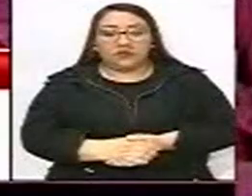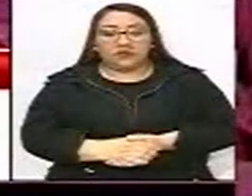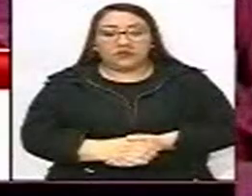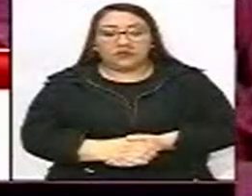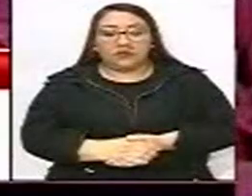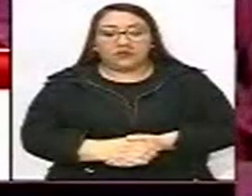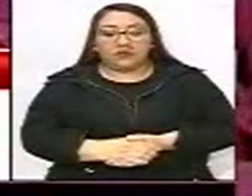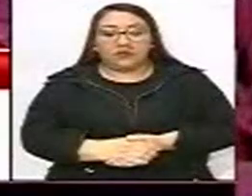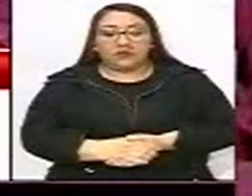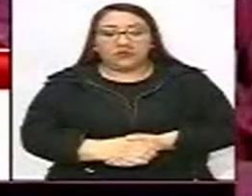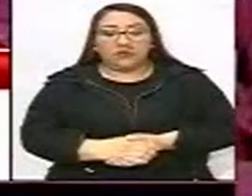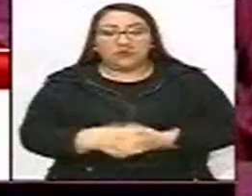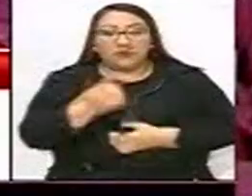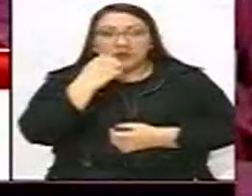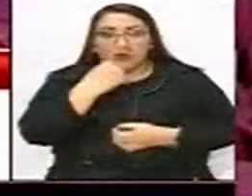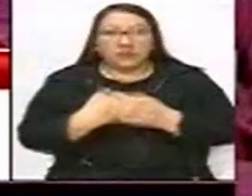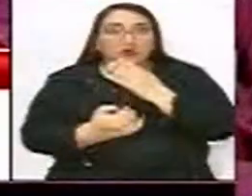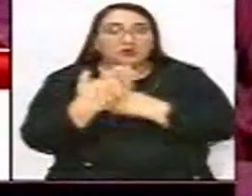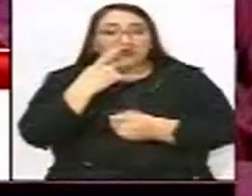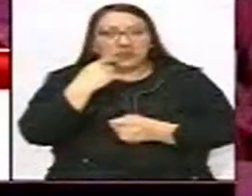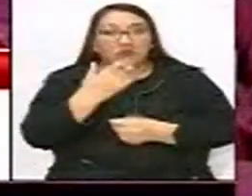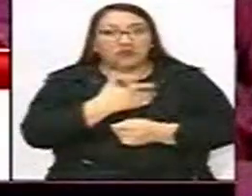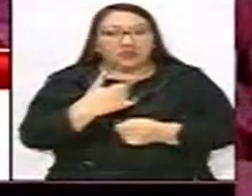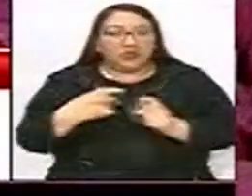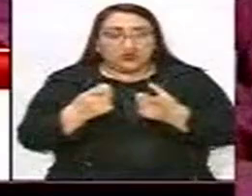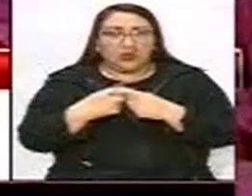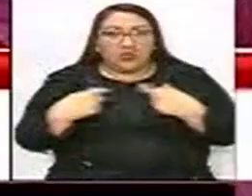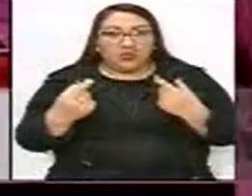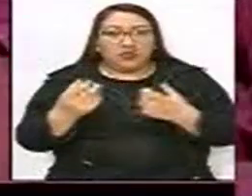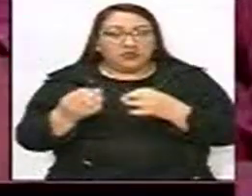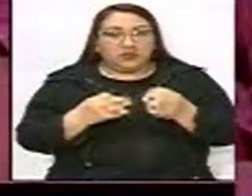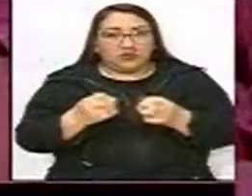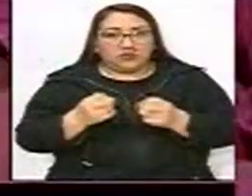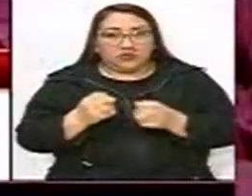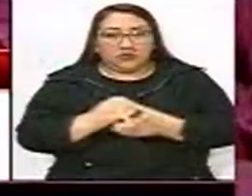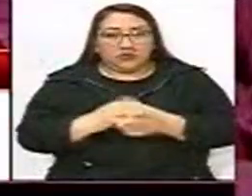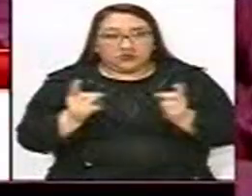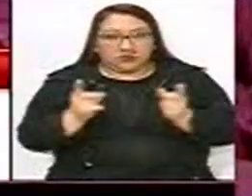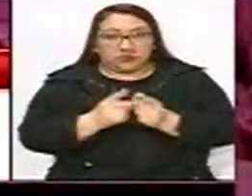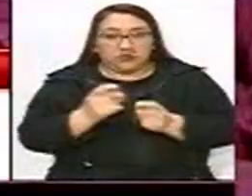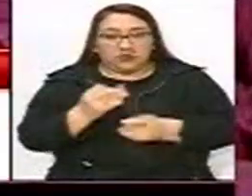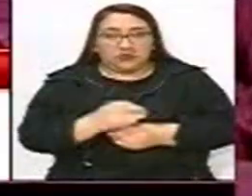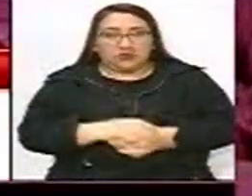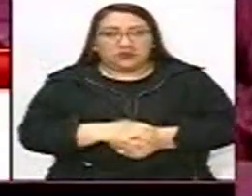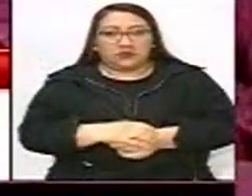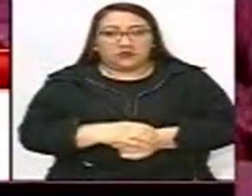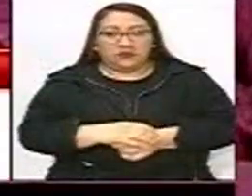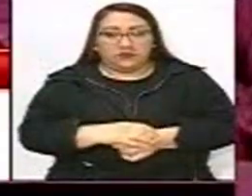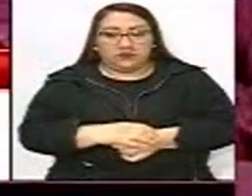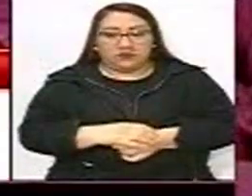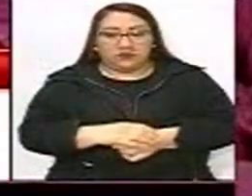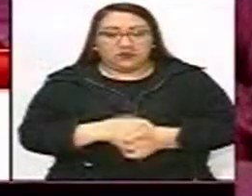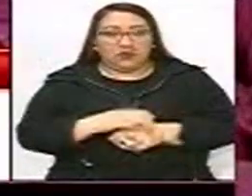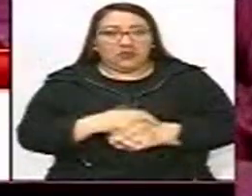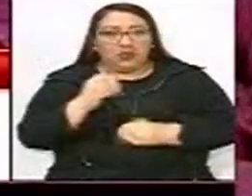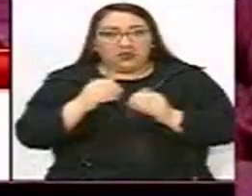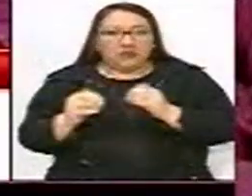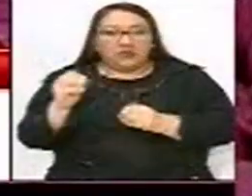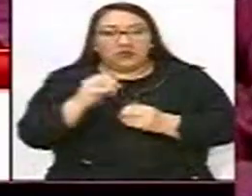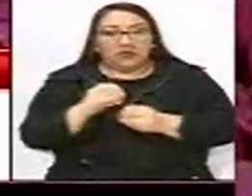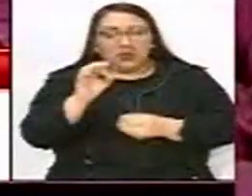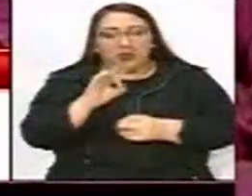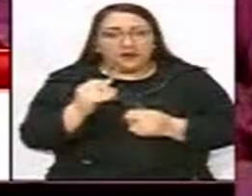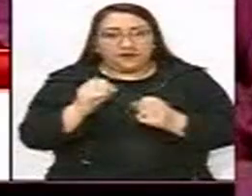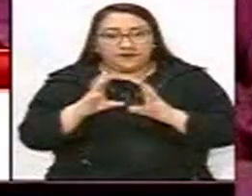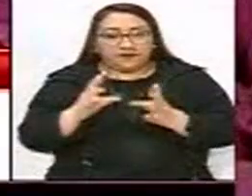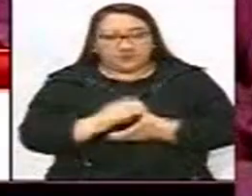Buenos días, señor presidente, señores congresistas. Yo quiero hacer una explicación bastante breve, en realidad, respecto al tema de ese reajuste de tarifario que ha sucedido